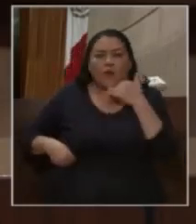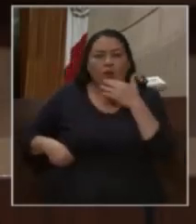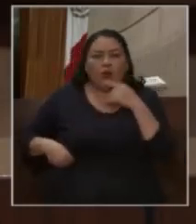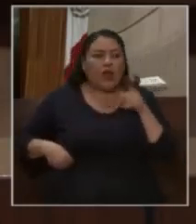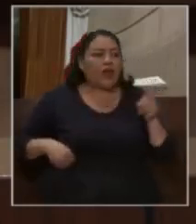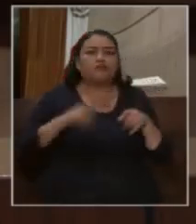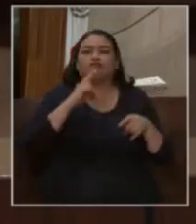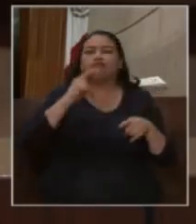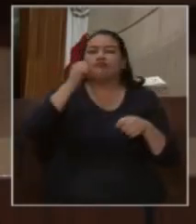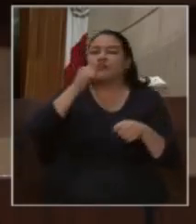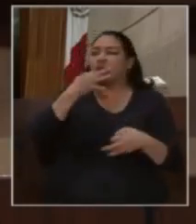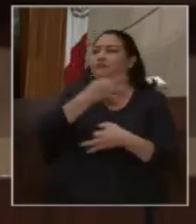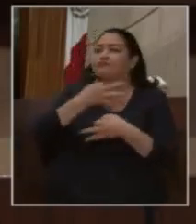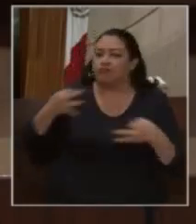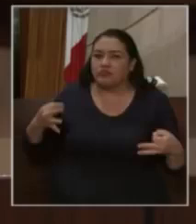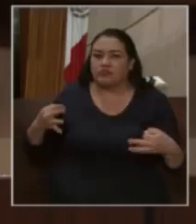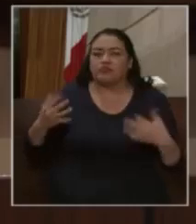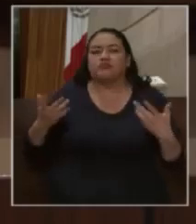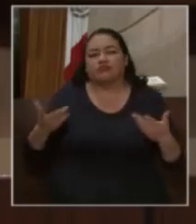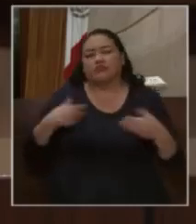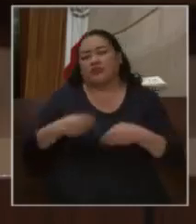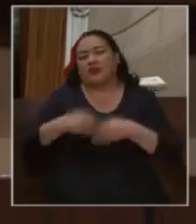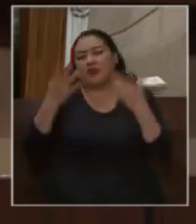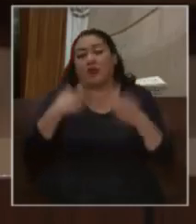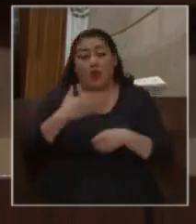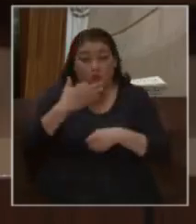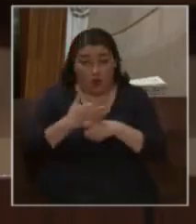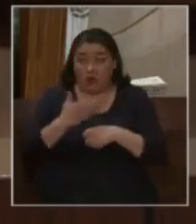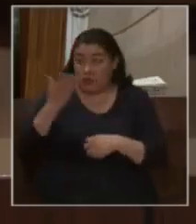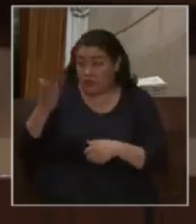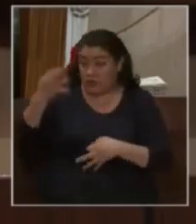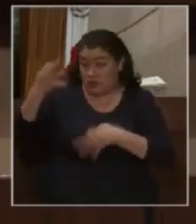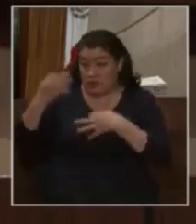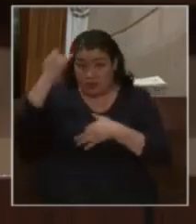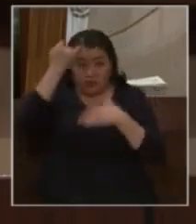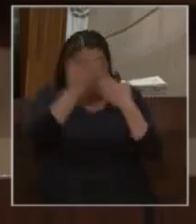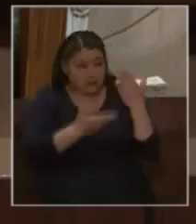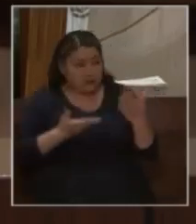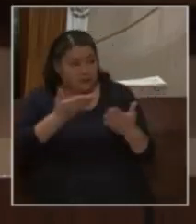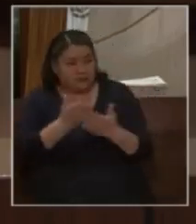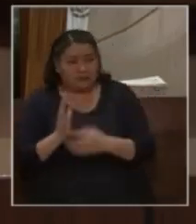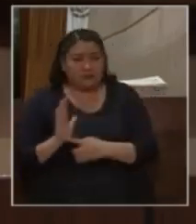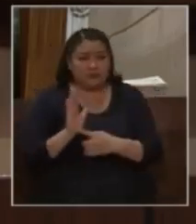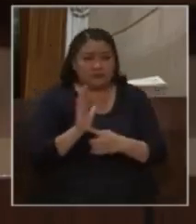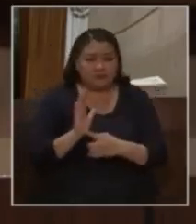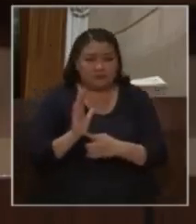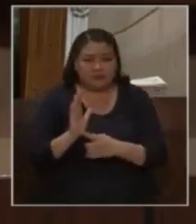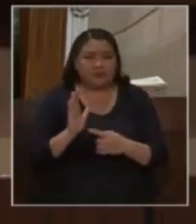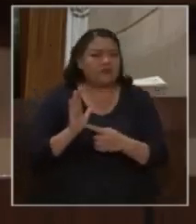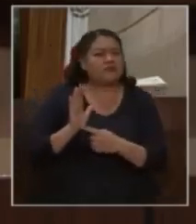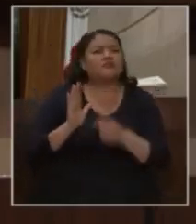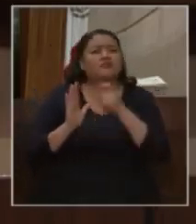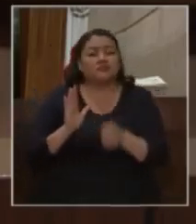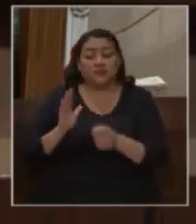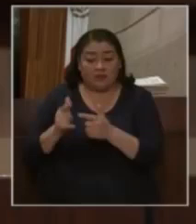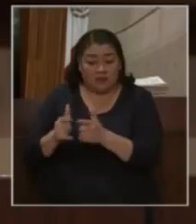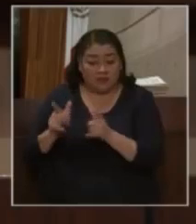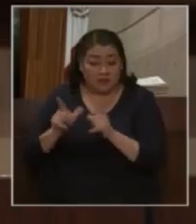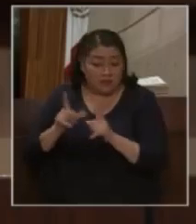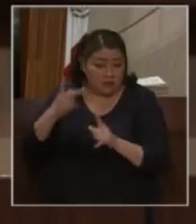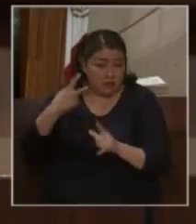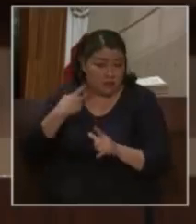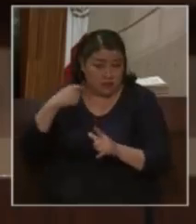Y siguiendo en esa línea argumentativa, la propuesta reconoce que no está acreditado si el partido